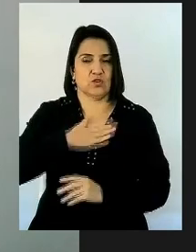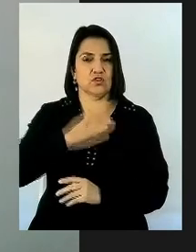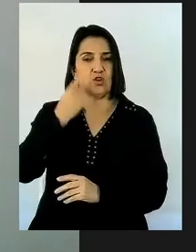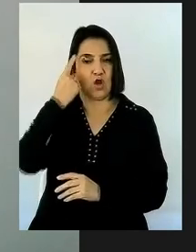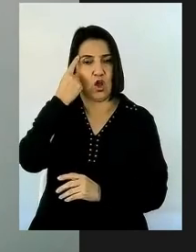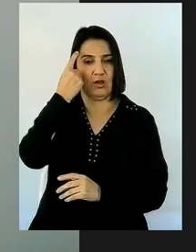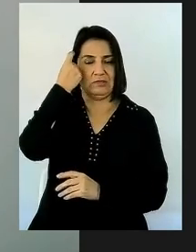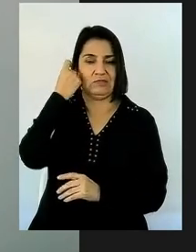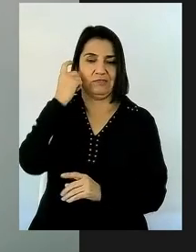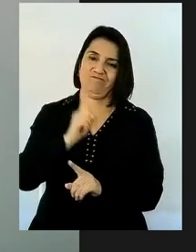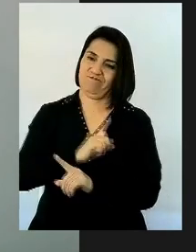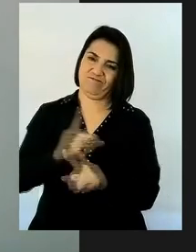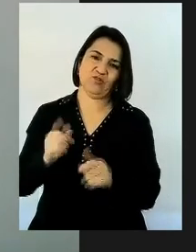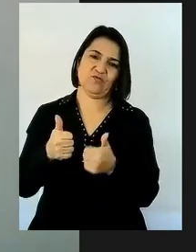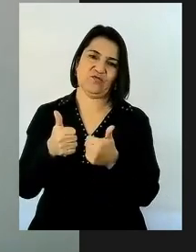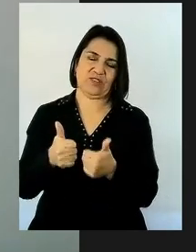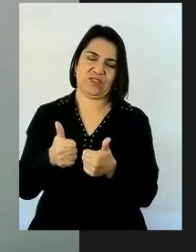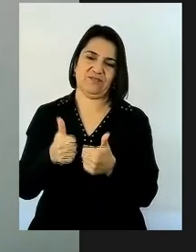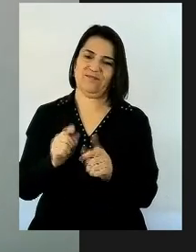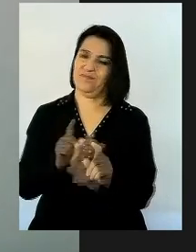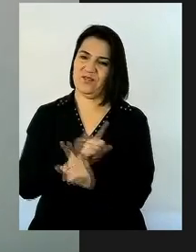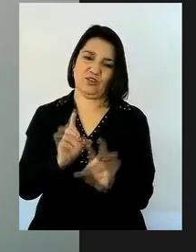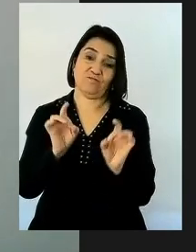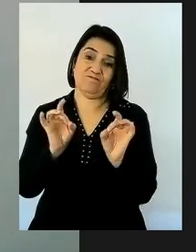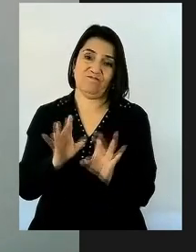funcionando, de que no es así como hay que hacer las cosas.